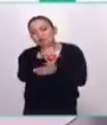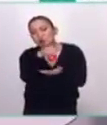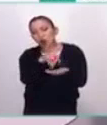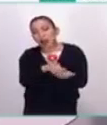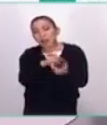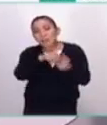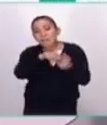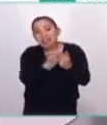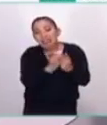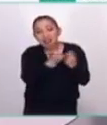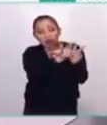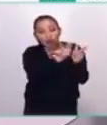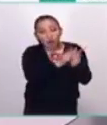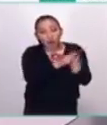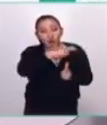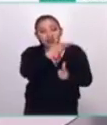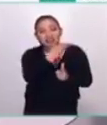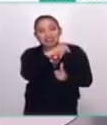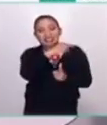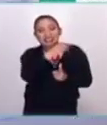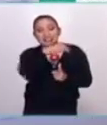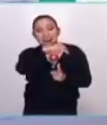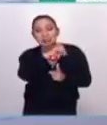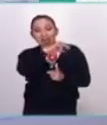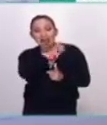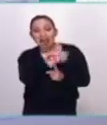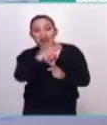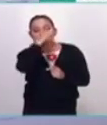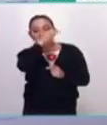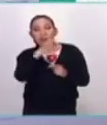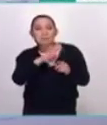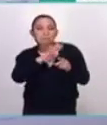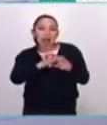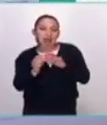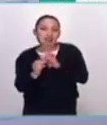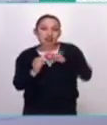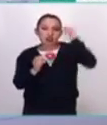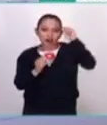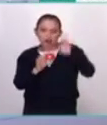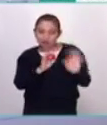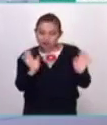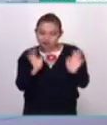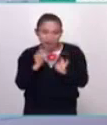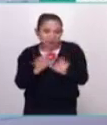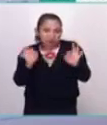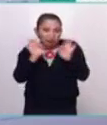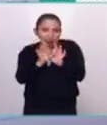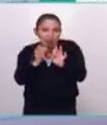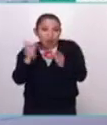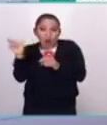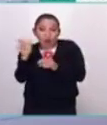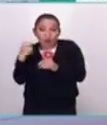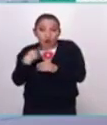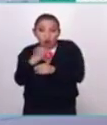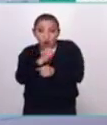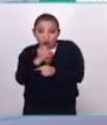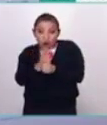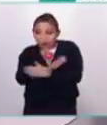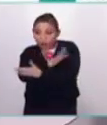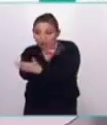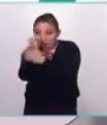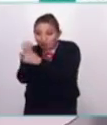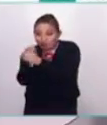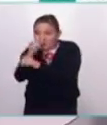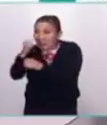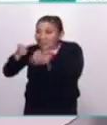de donde parten las tribus chichimecas del norte de México estaría todavía más al norte. Lo importante es que cuando tuvimos oportunidad de estudiar